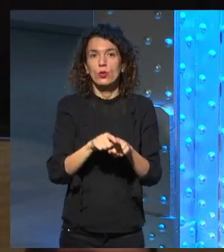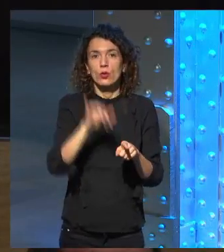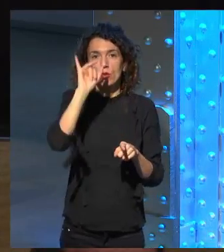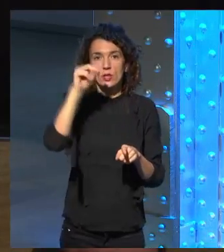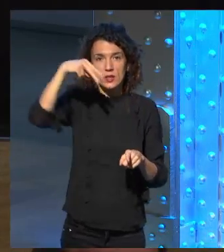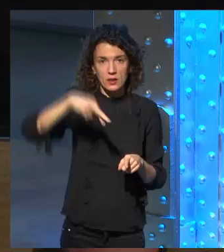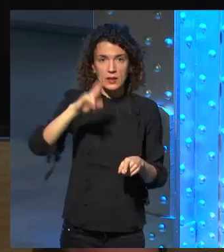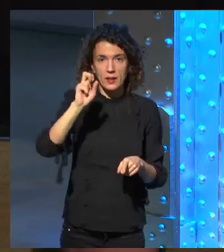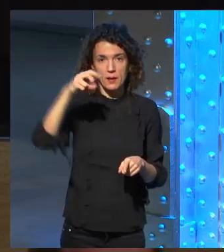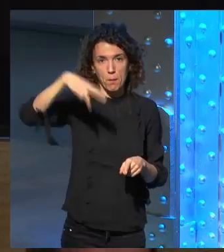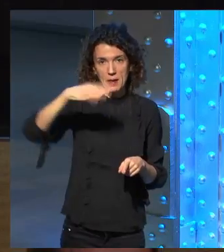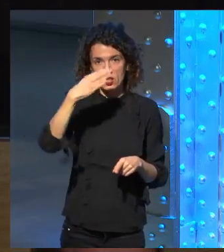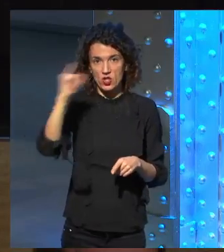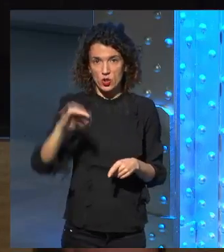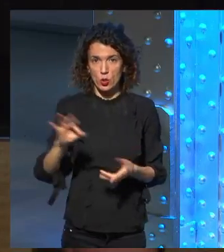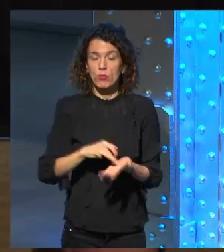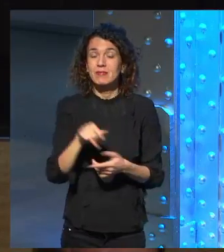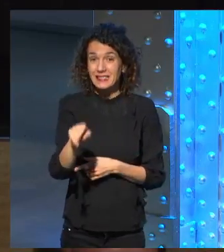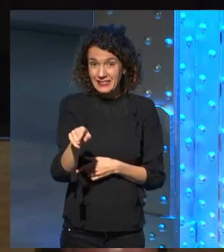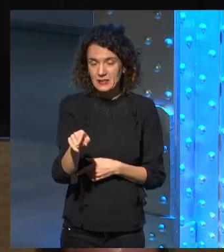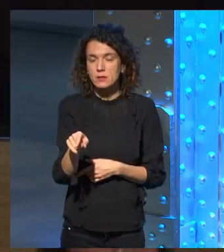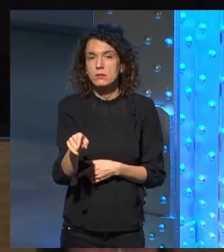¿no? Intermezzo interroto.